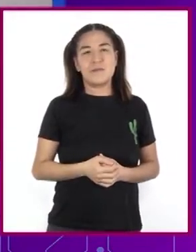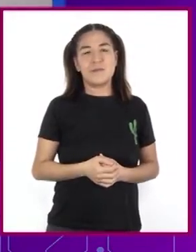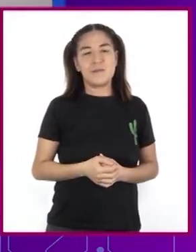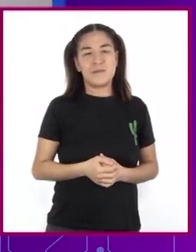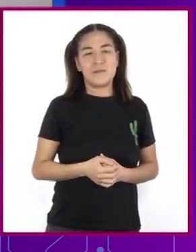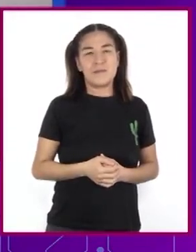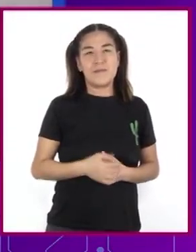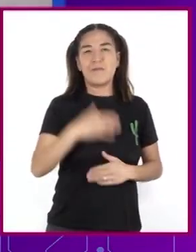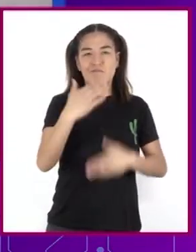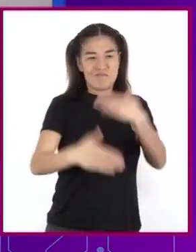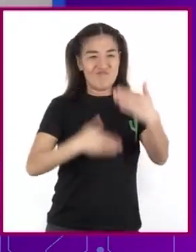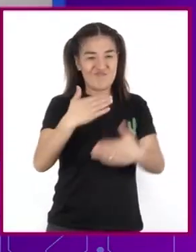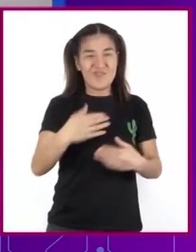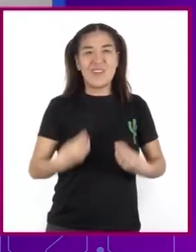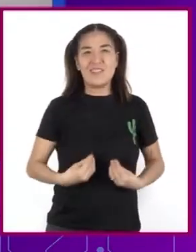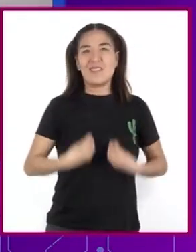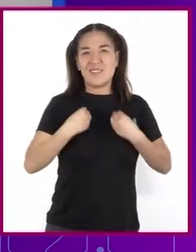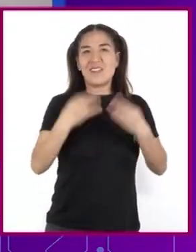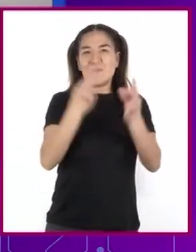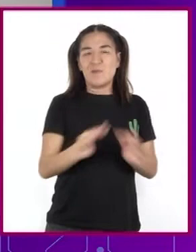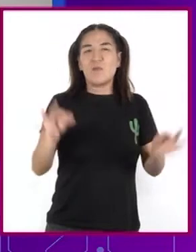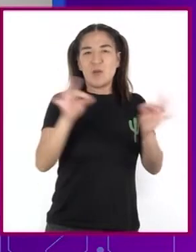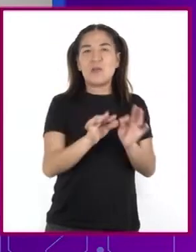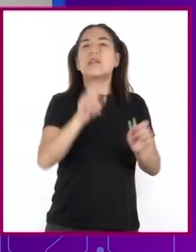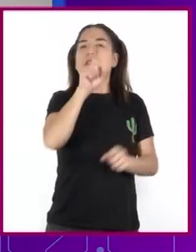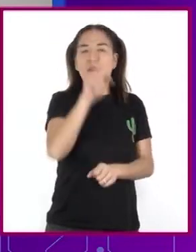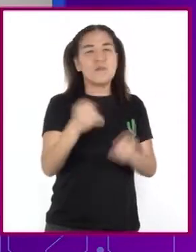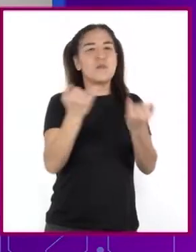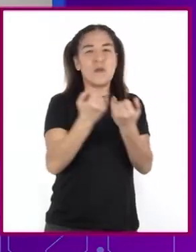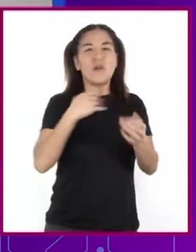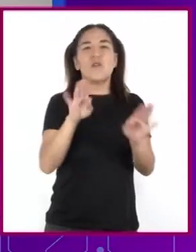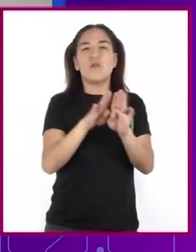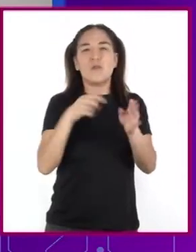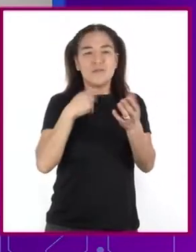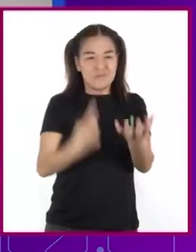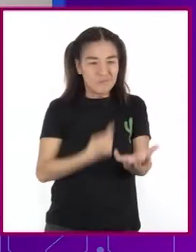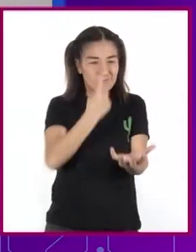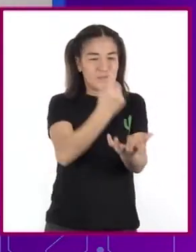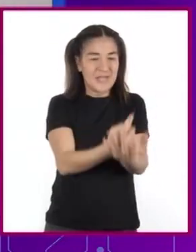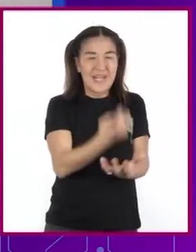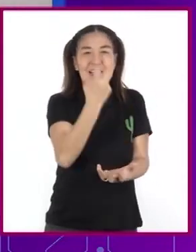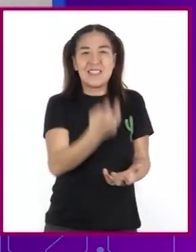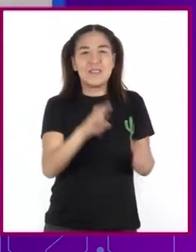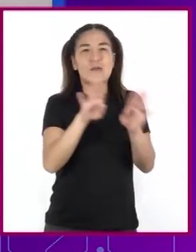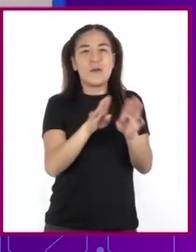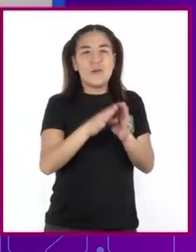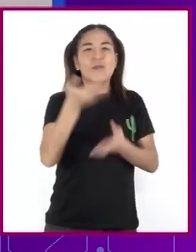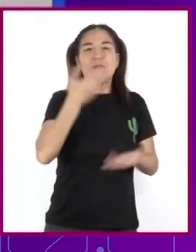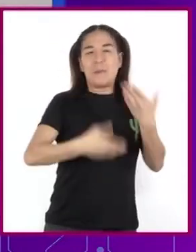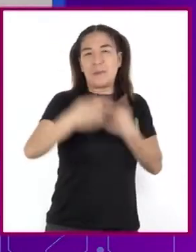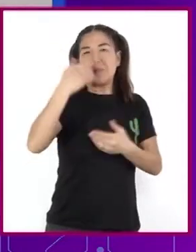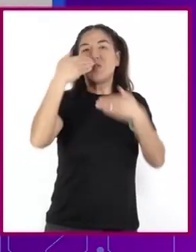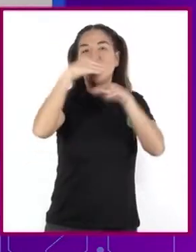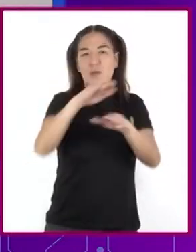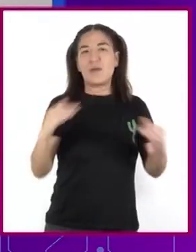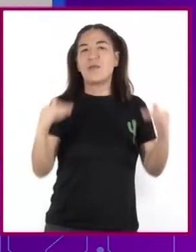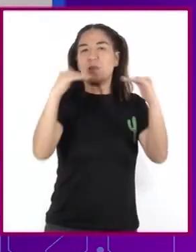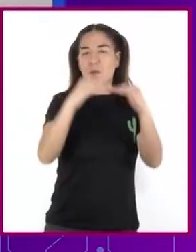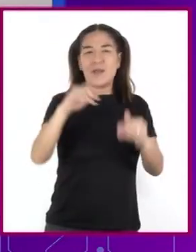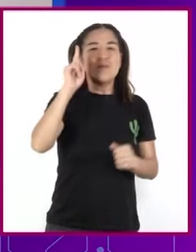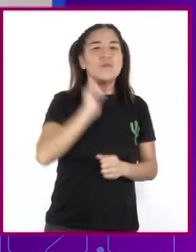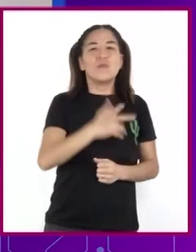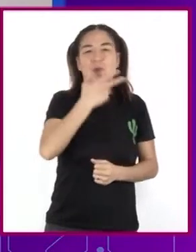procesos importantes y también somos partícipes de estos procesos referente a la igualdad de género,